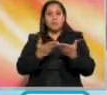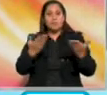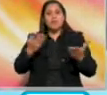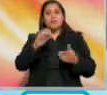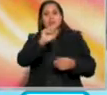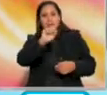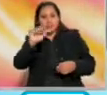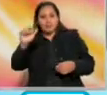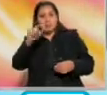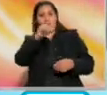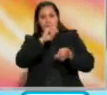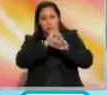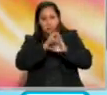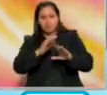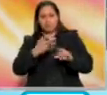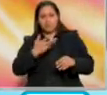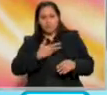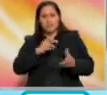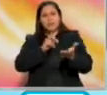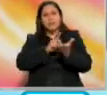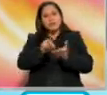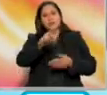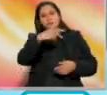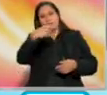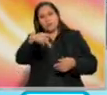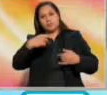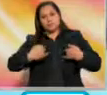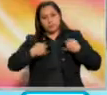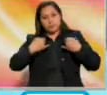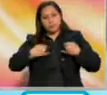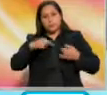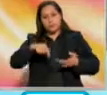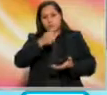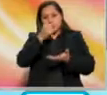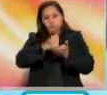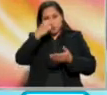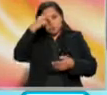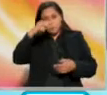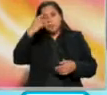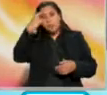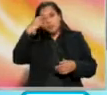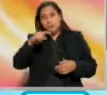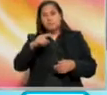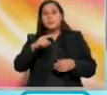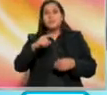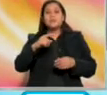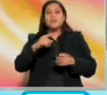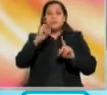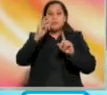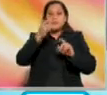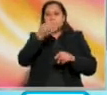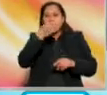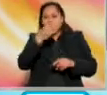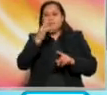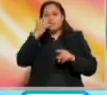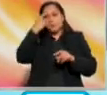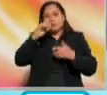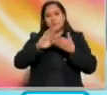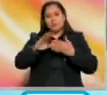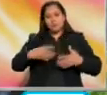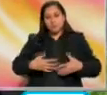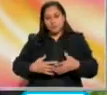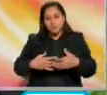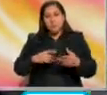centros de salud información y hay un derecho de los jóvenes Muy hoy bien. en la Ciudad de México para recibir métodos anticonceptivos y orientación